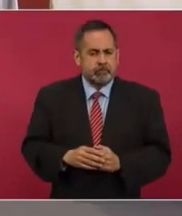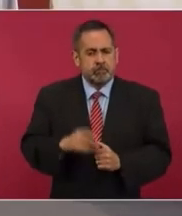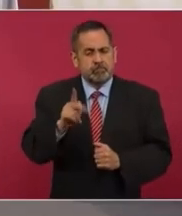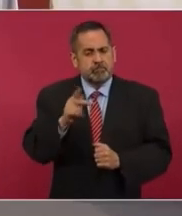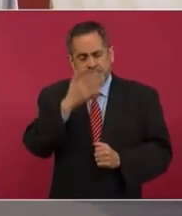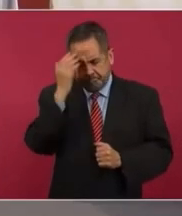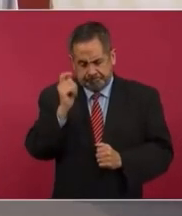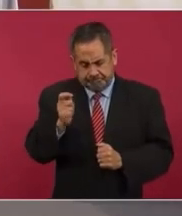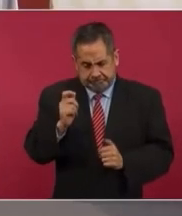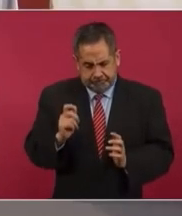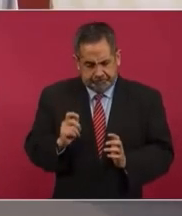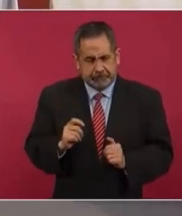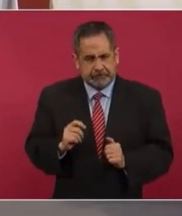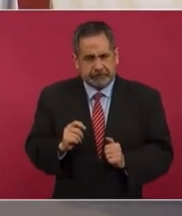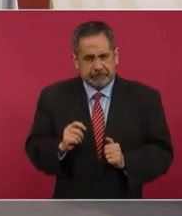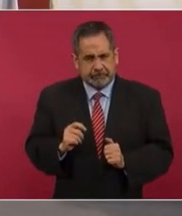no sé si